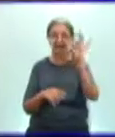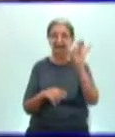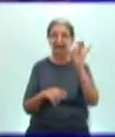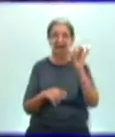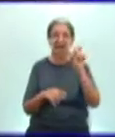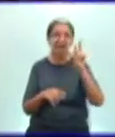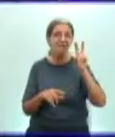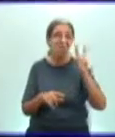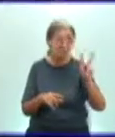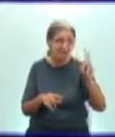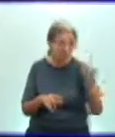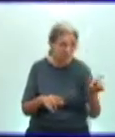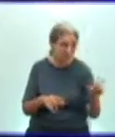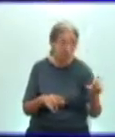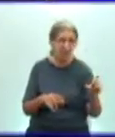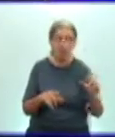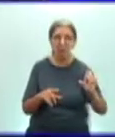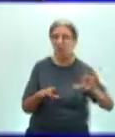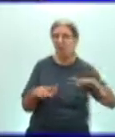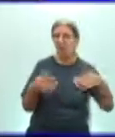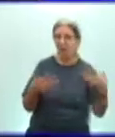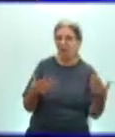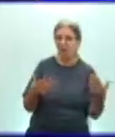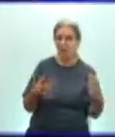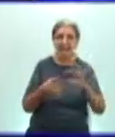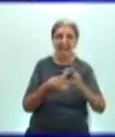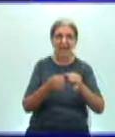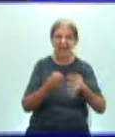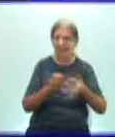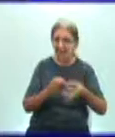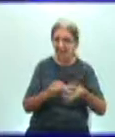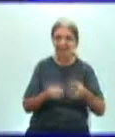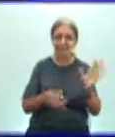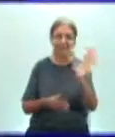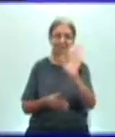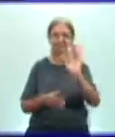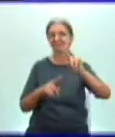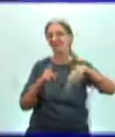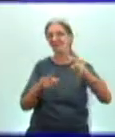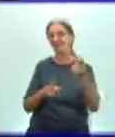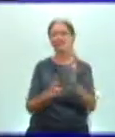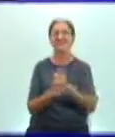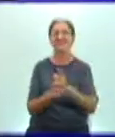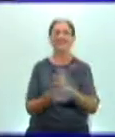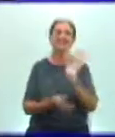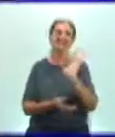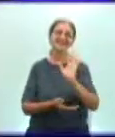determinar sus accidentes gramaticales, nos despedimos hasta un próximo encuentro.